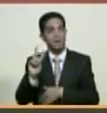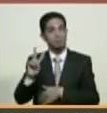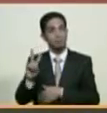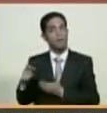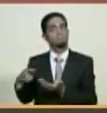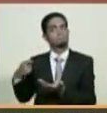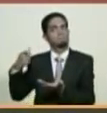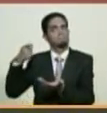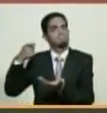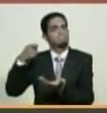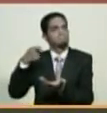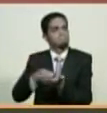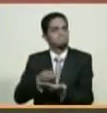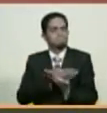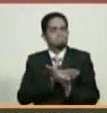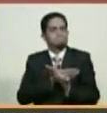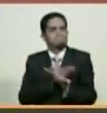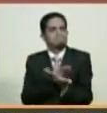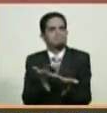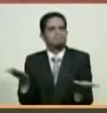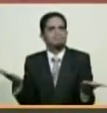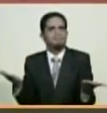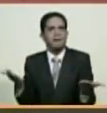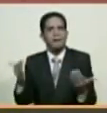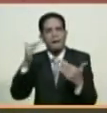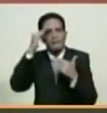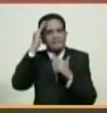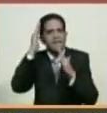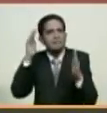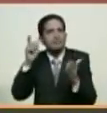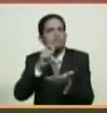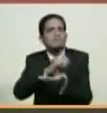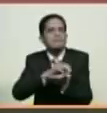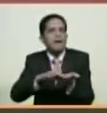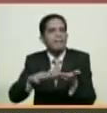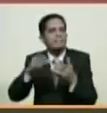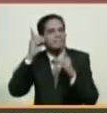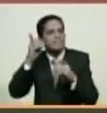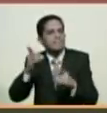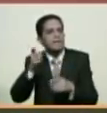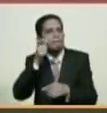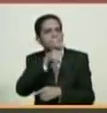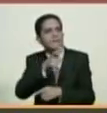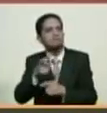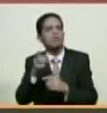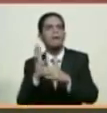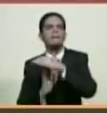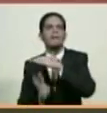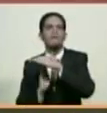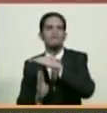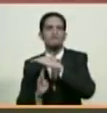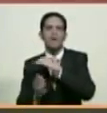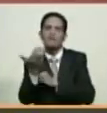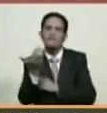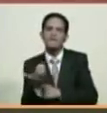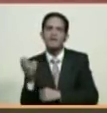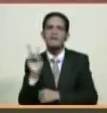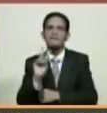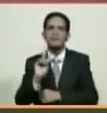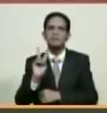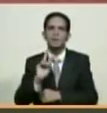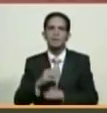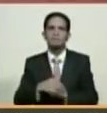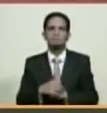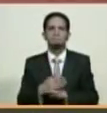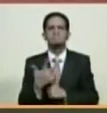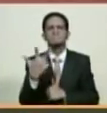dispone para atender de manera digna a los 6 millones y medio de refugiados que solamente vienen de 3